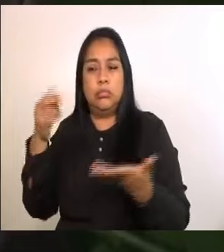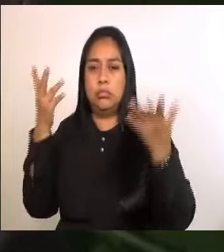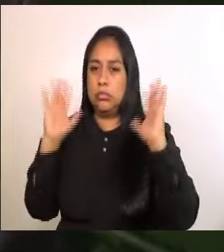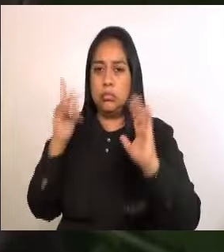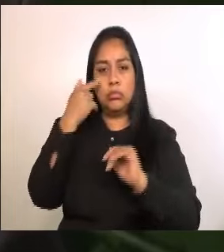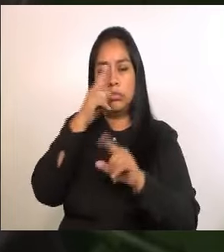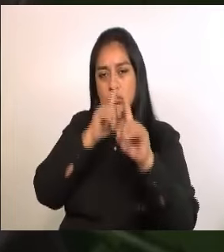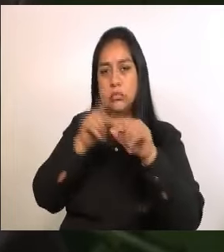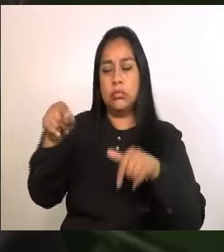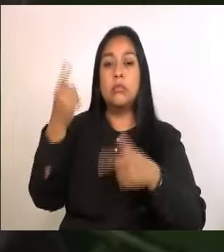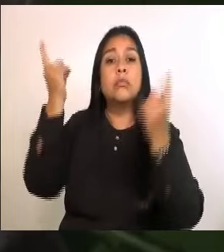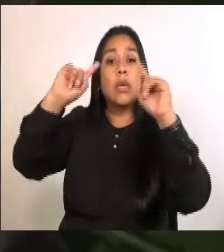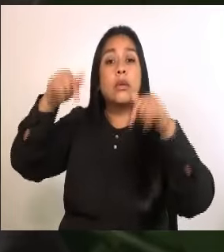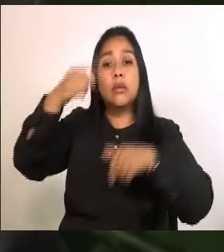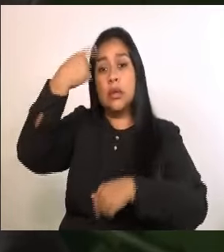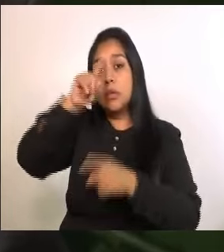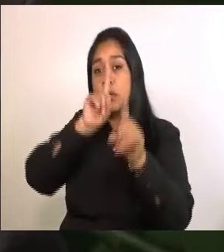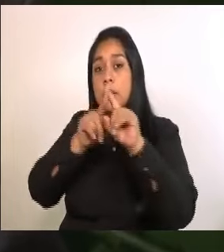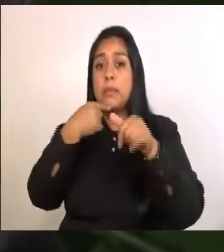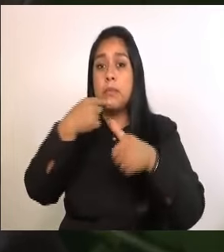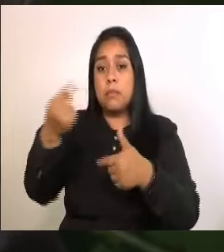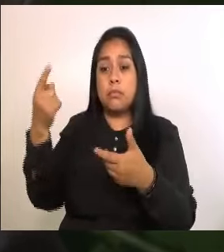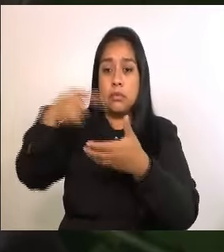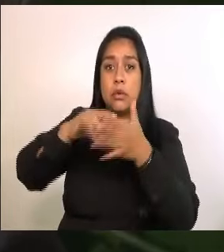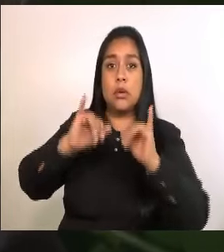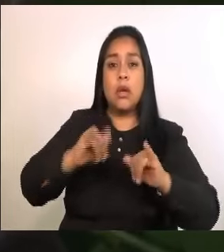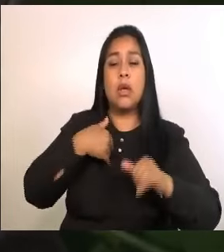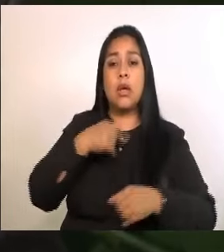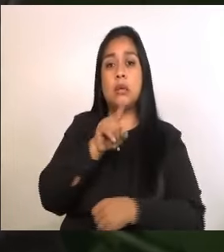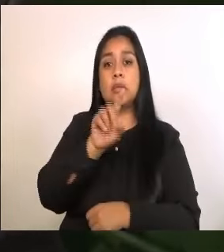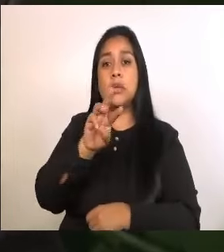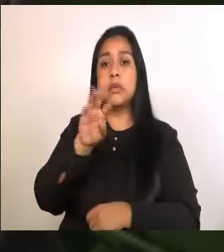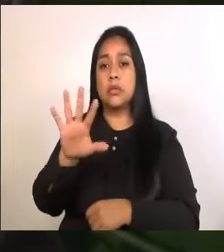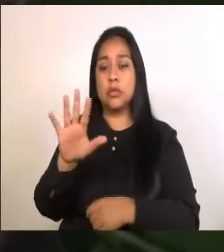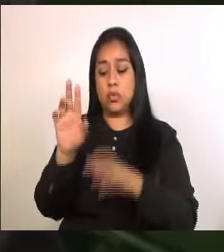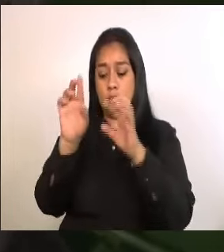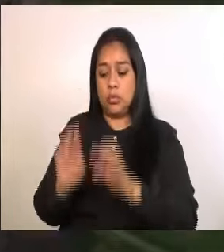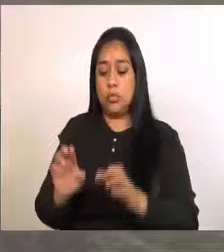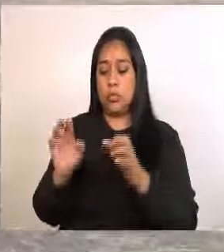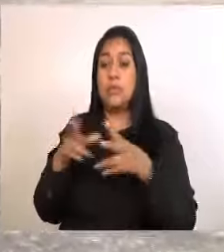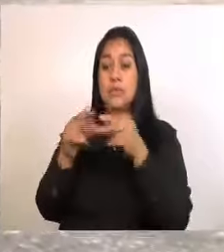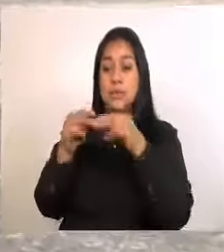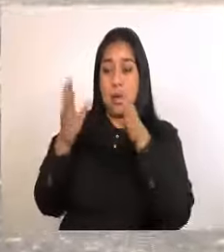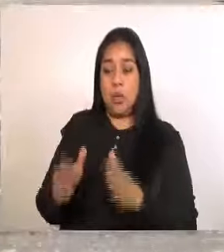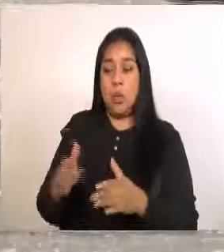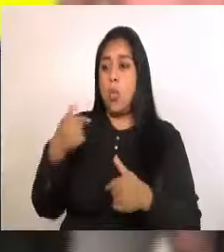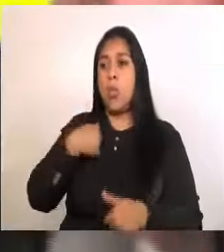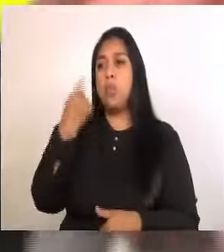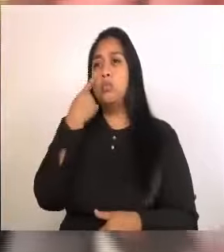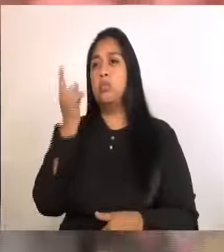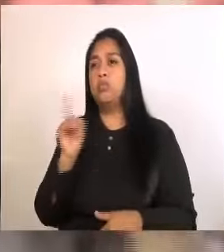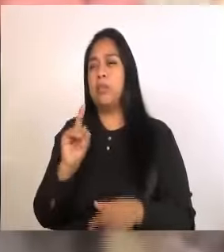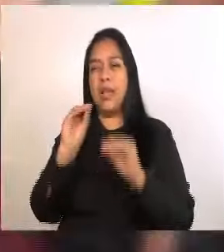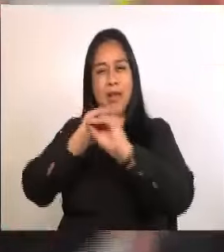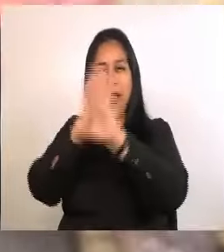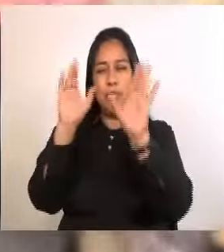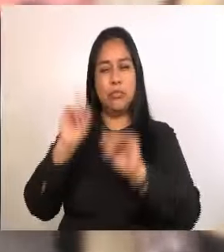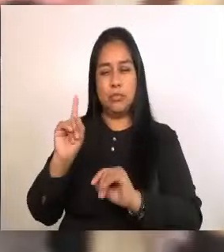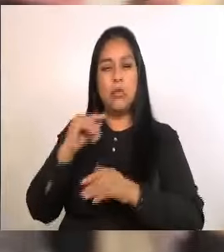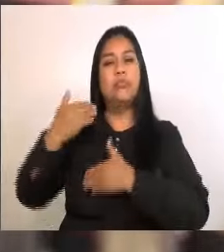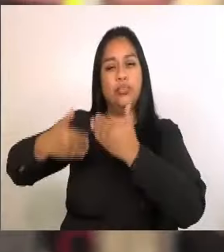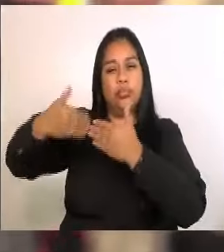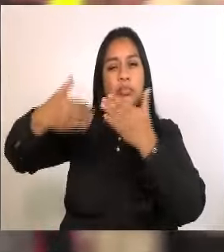y después de estar pocas horas en el territorio guatemalteco, estos 135 nicaragüenses, no tenemos un escenario claro, lo vamos a ir